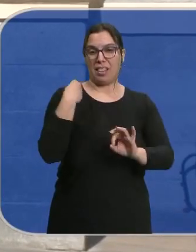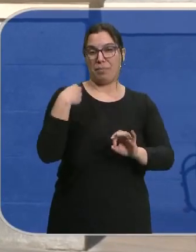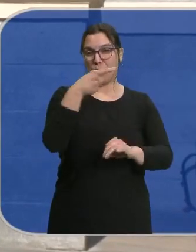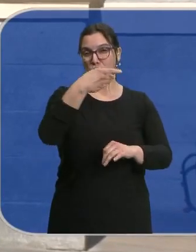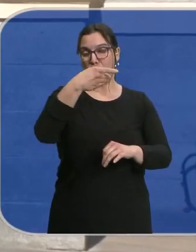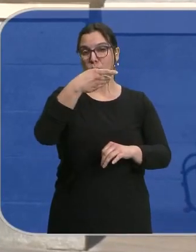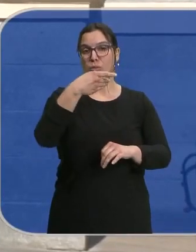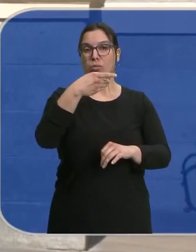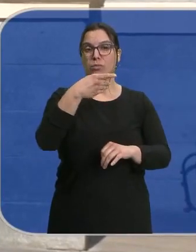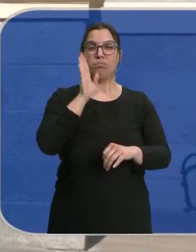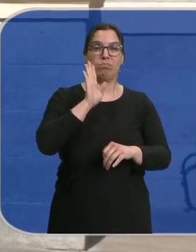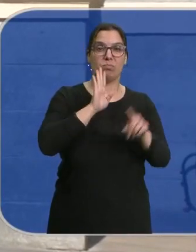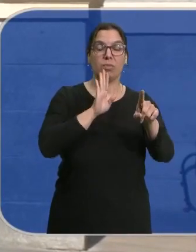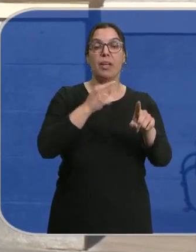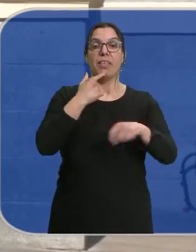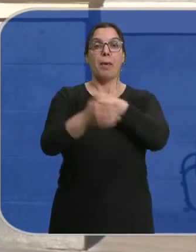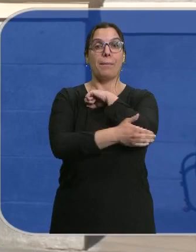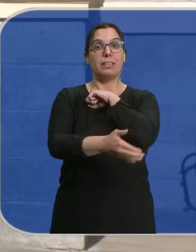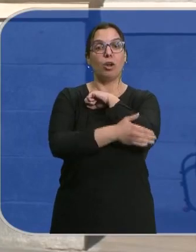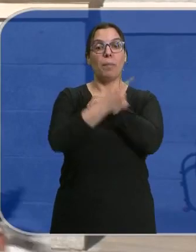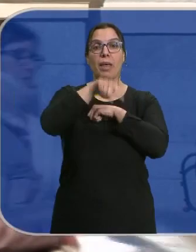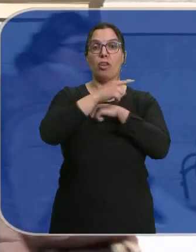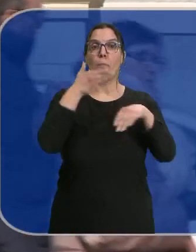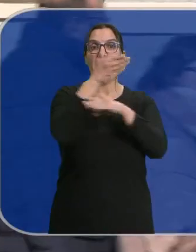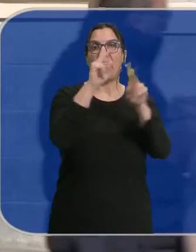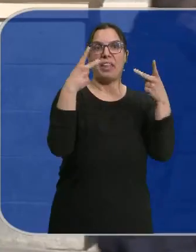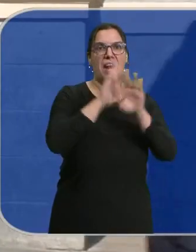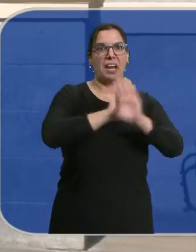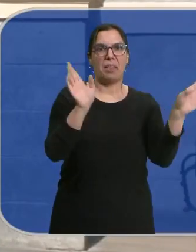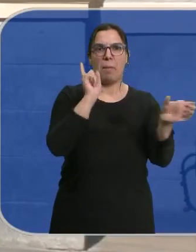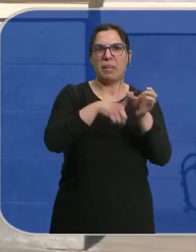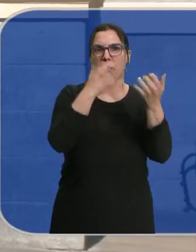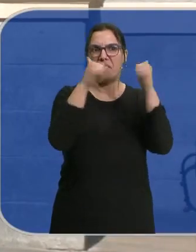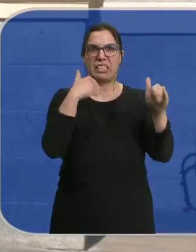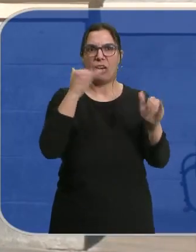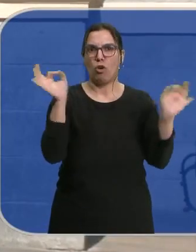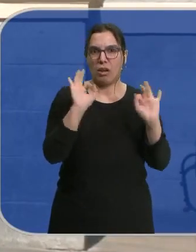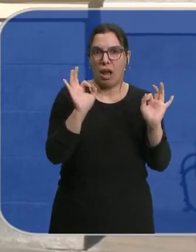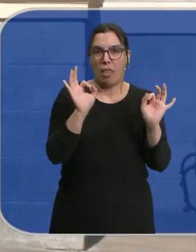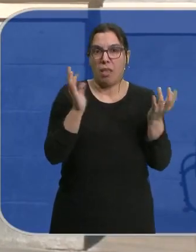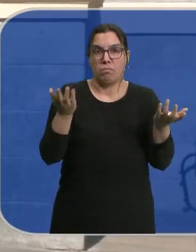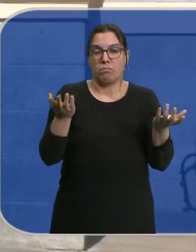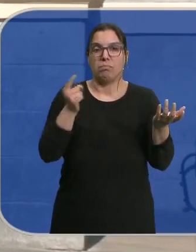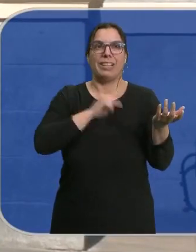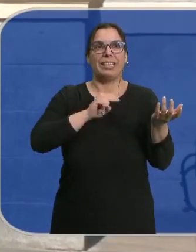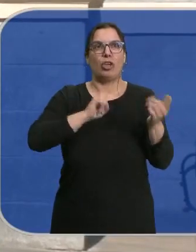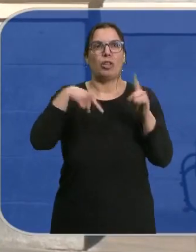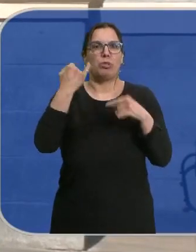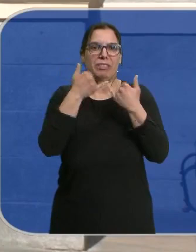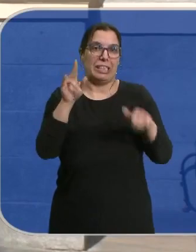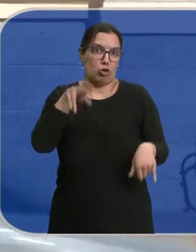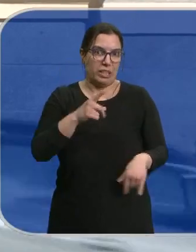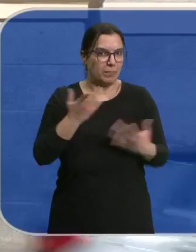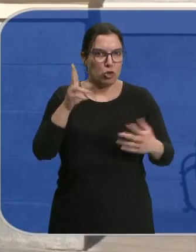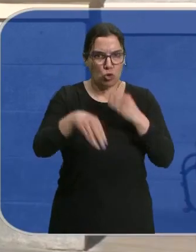trama. Diputados que, según Patxi López, fueron a cenar y punto, sin participar en la fiesta posterior, lo que no habría sido ético. En cualquier caso,